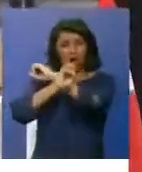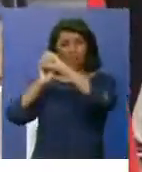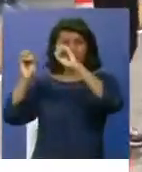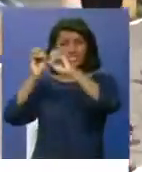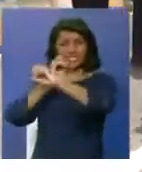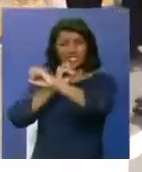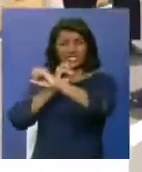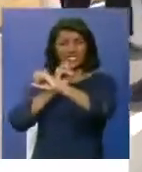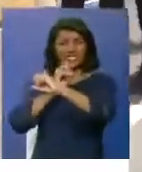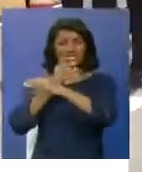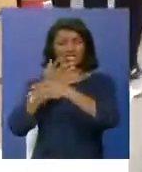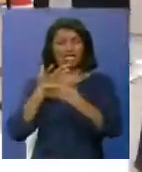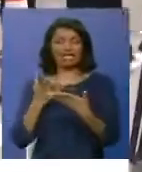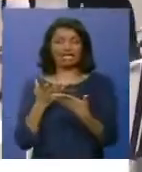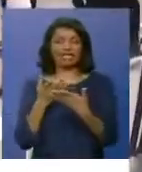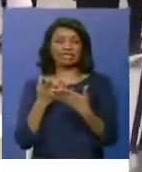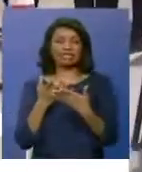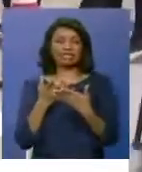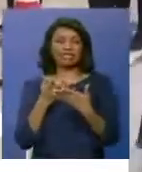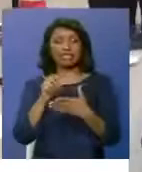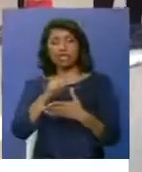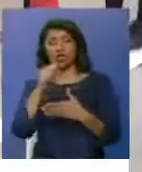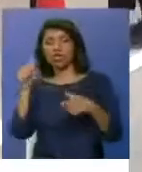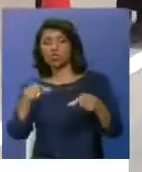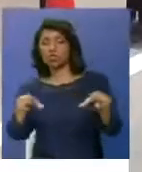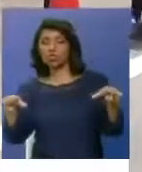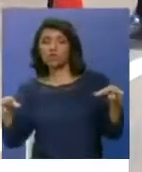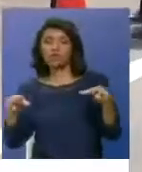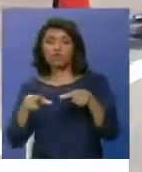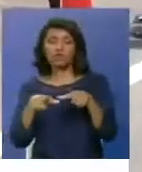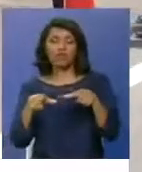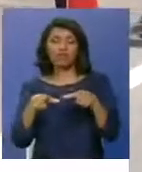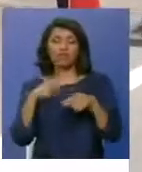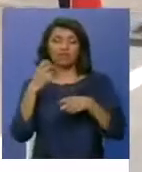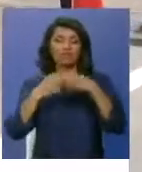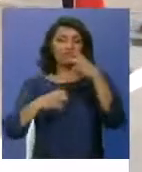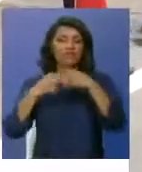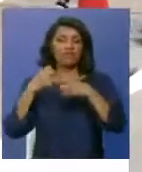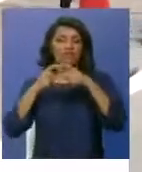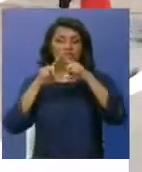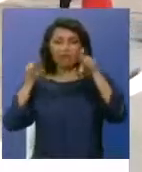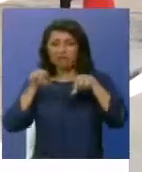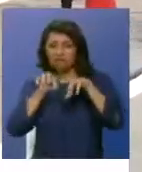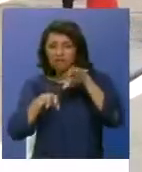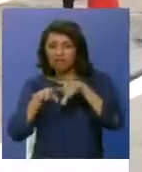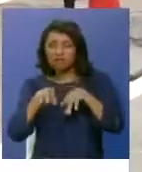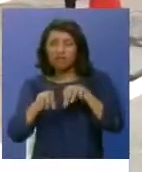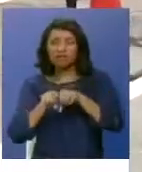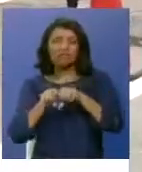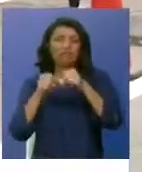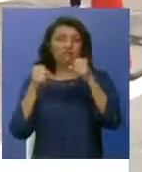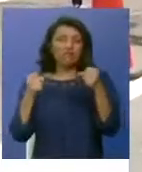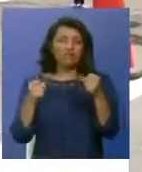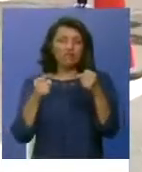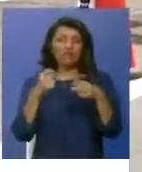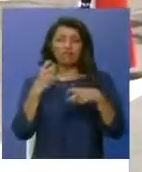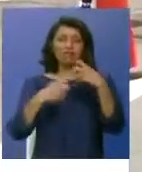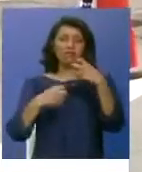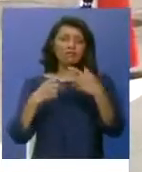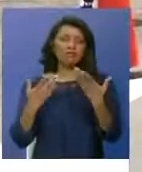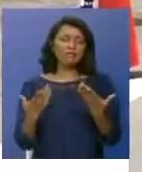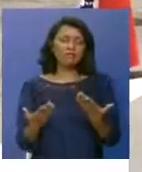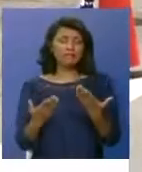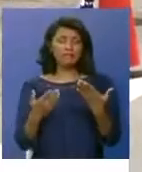en diversos puntos amanecieron con el sistema en mal estado, el sistema para que ellos hicieran las